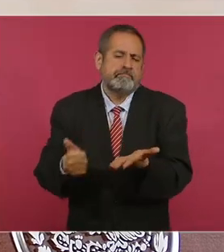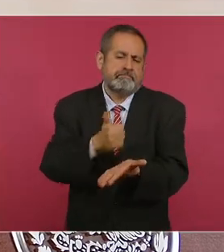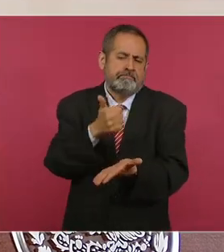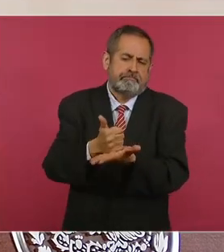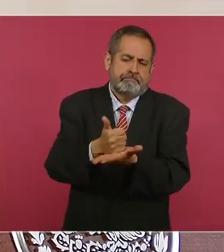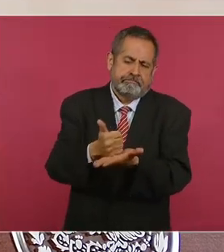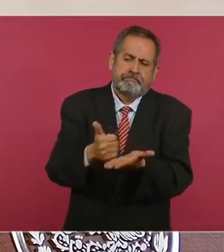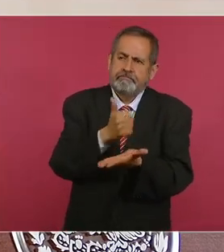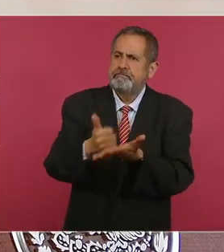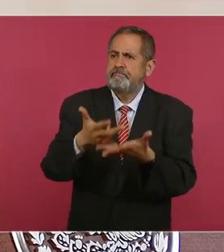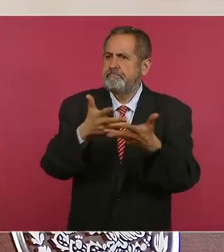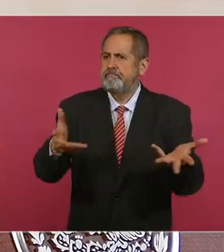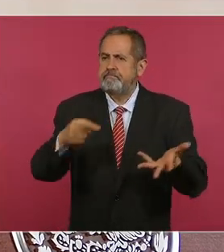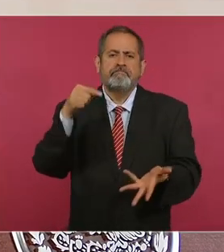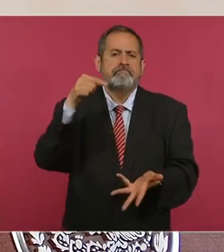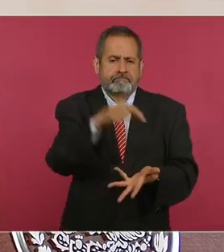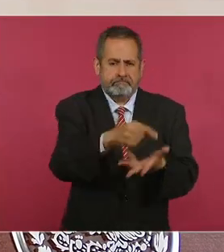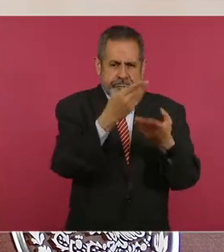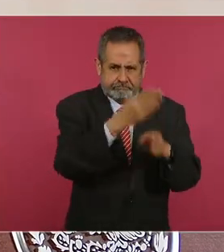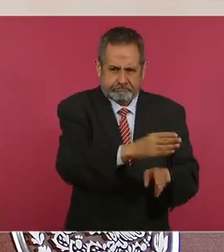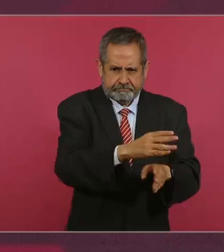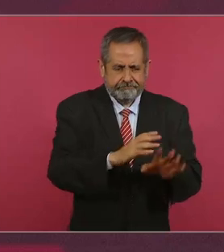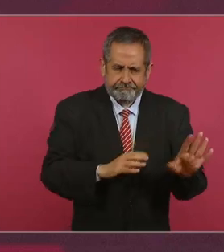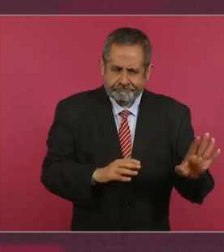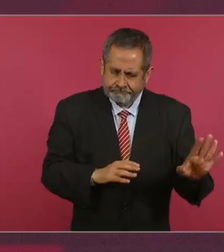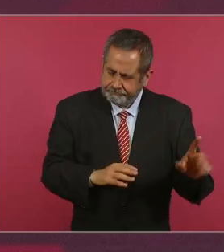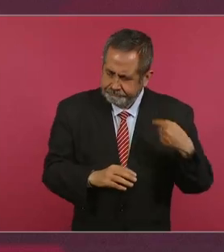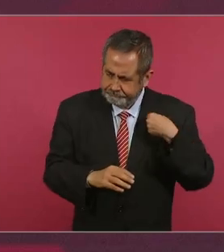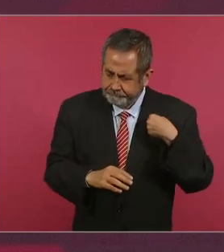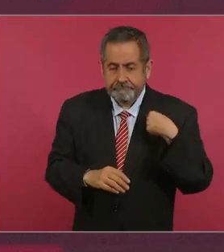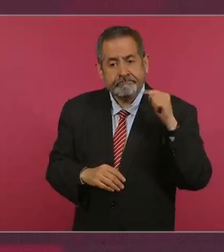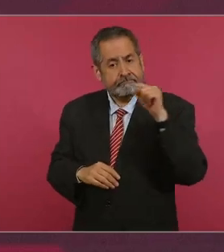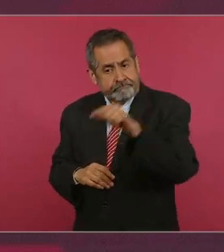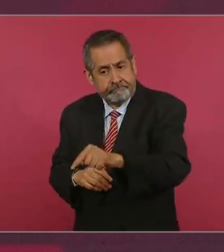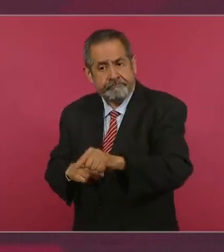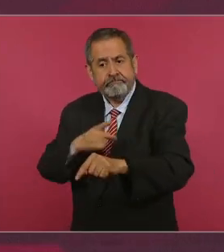ciudades. Y nosotros tenemos que distribuir